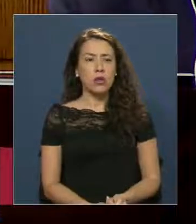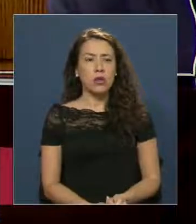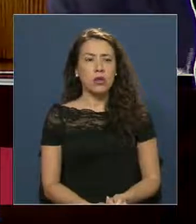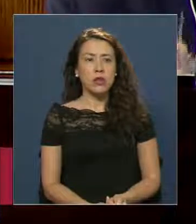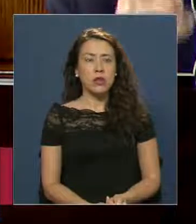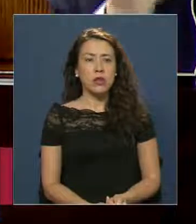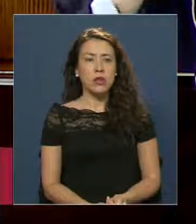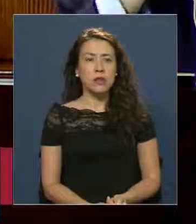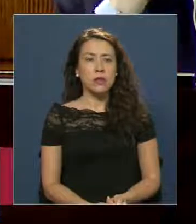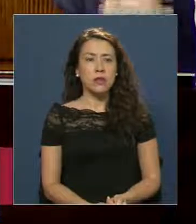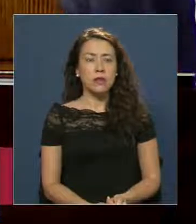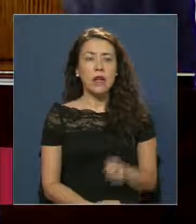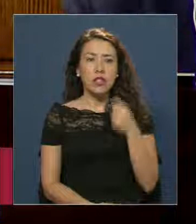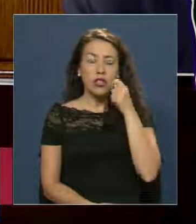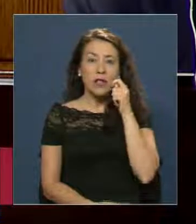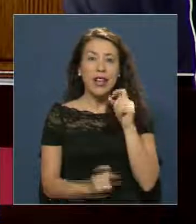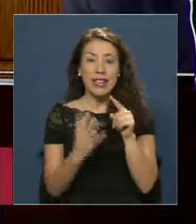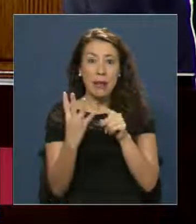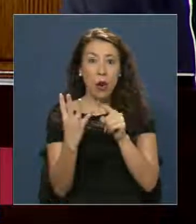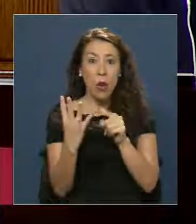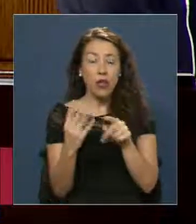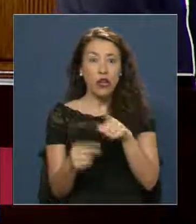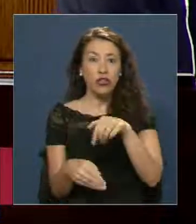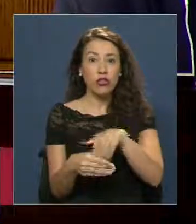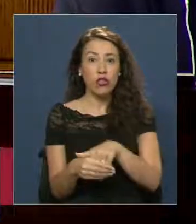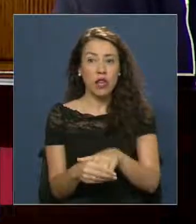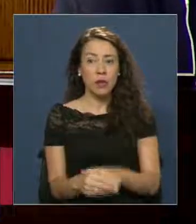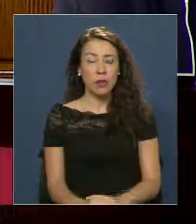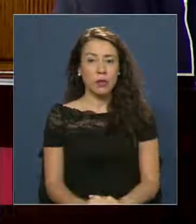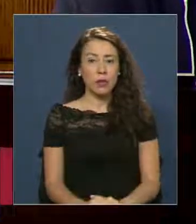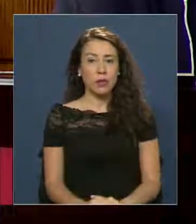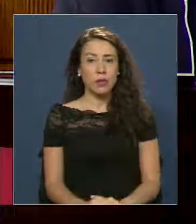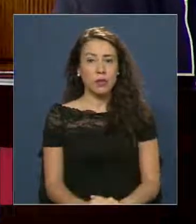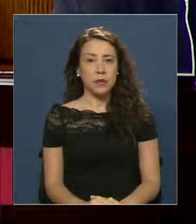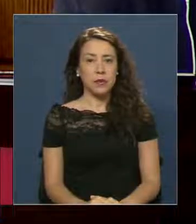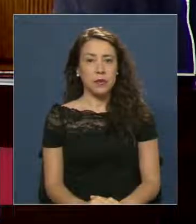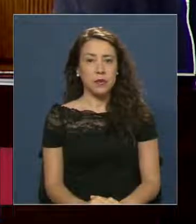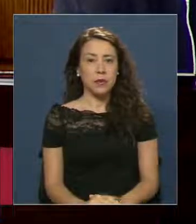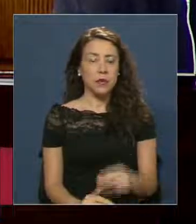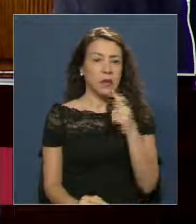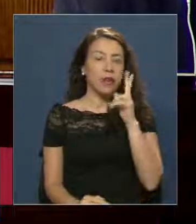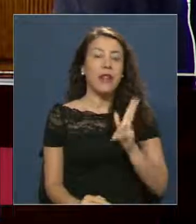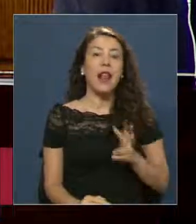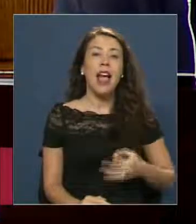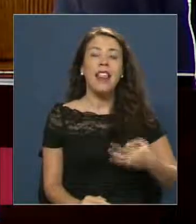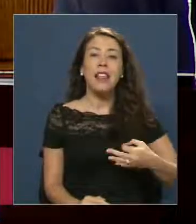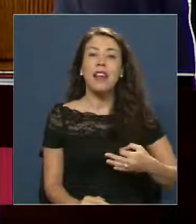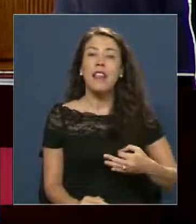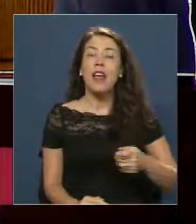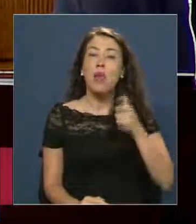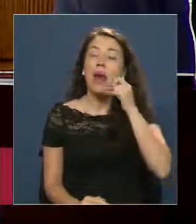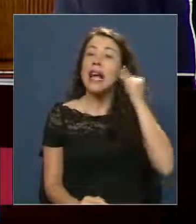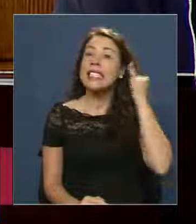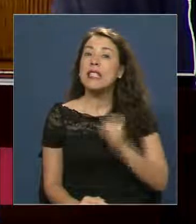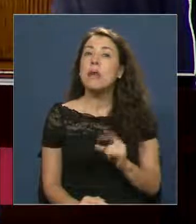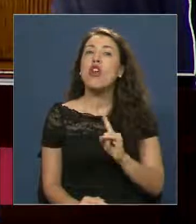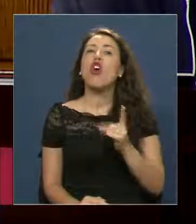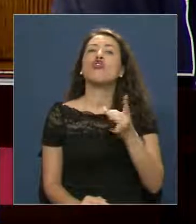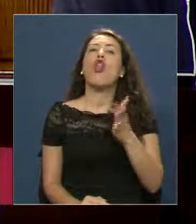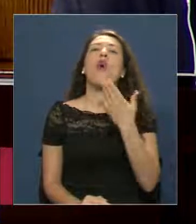De eso se trata el punto 4 que aquí estamos votando. De la ponderación de la dignidad humana siempre, y no solamente cuando me